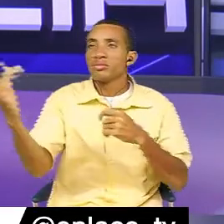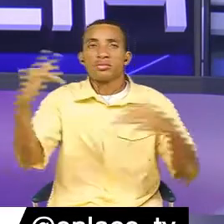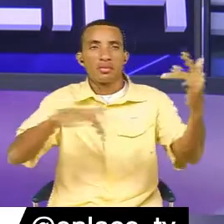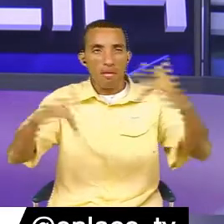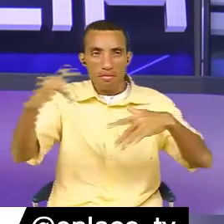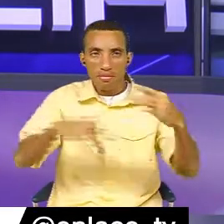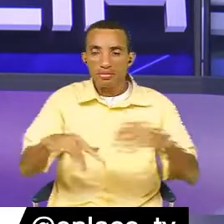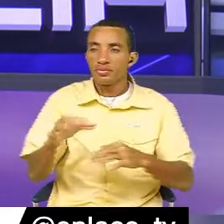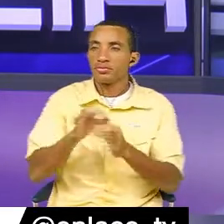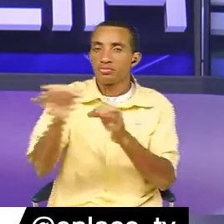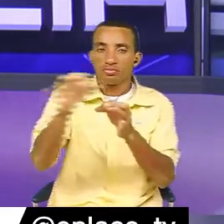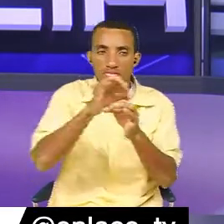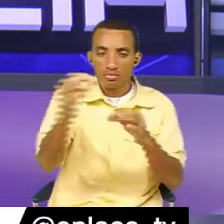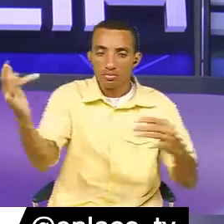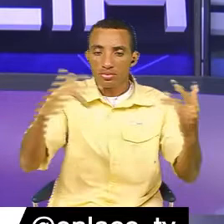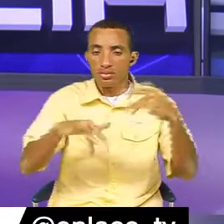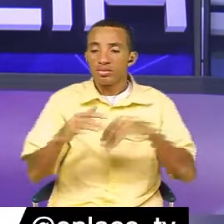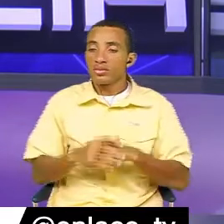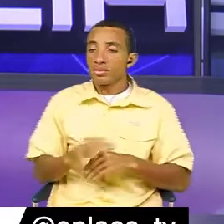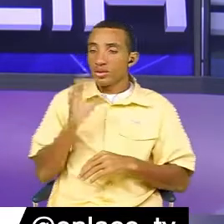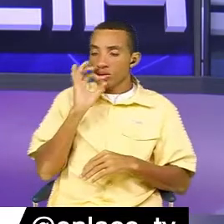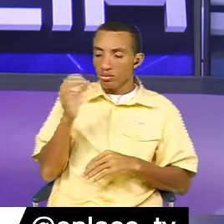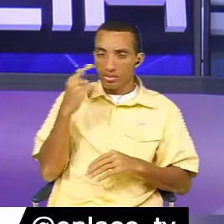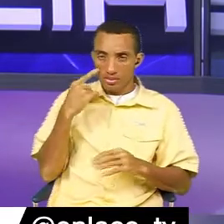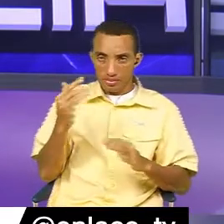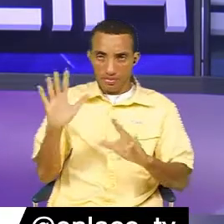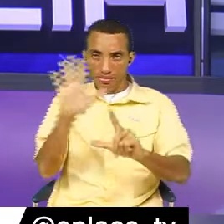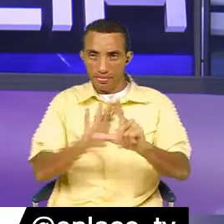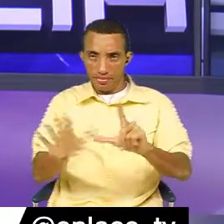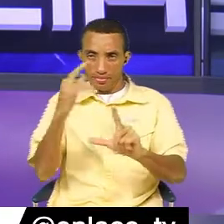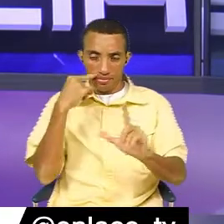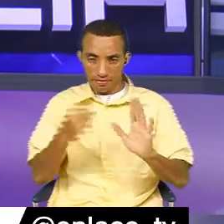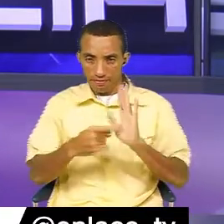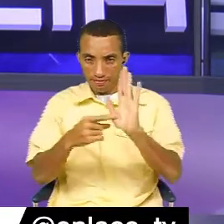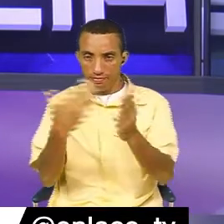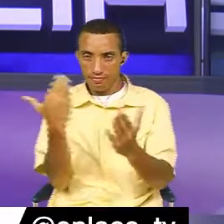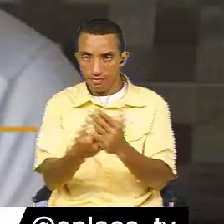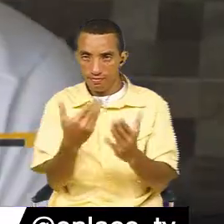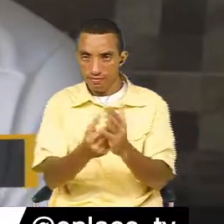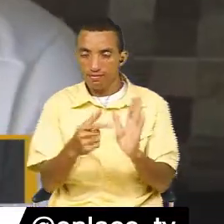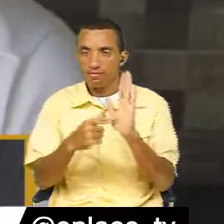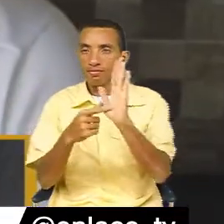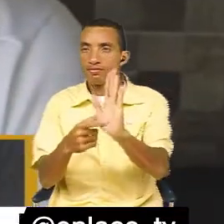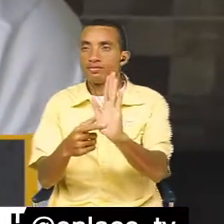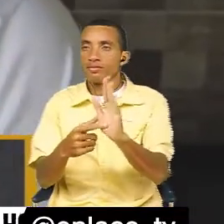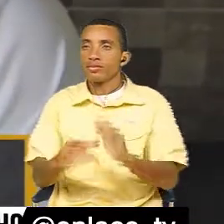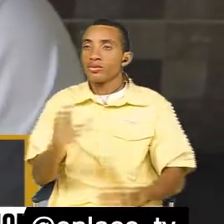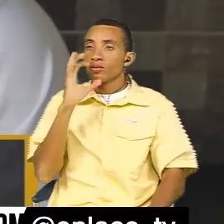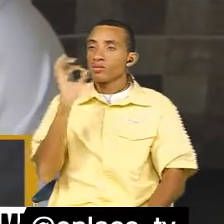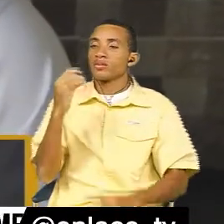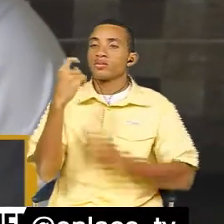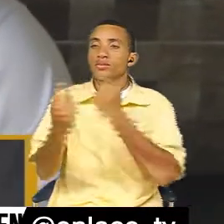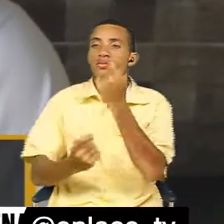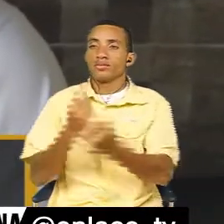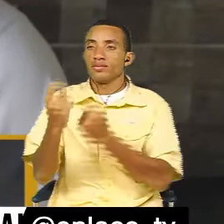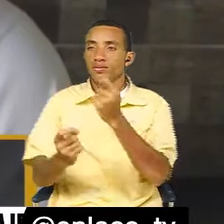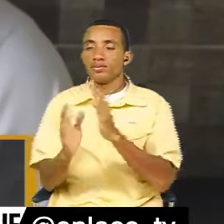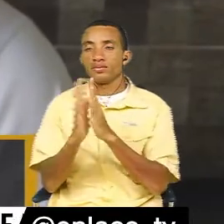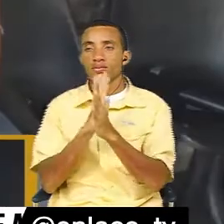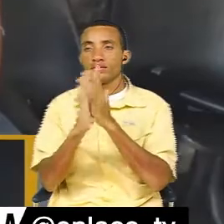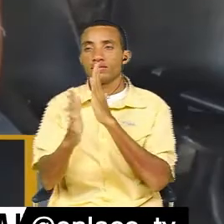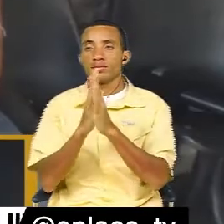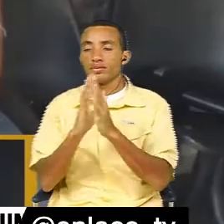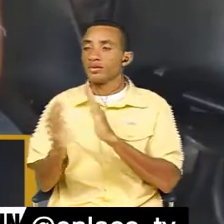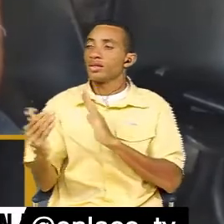geografía nacional. El ofendido muestra videos con los que soporta su denuncia. Este comerciante del centro de la ciudad denuncia agresiones